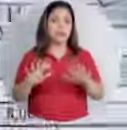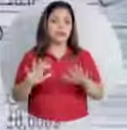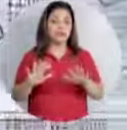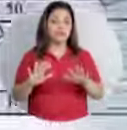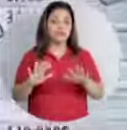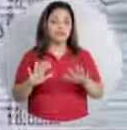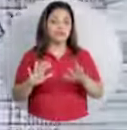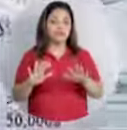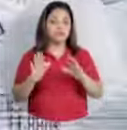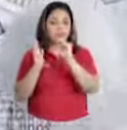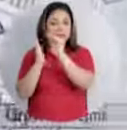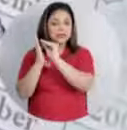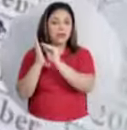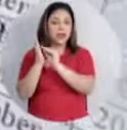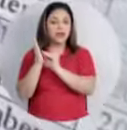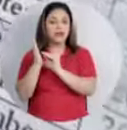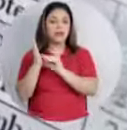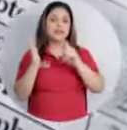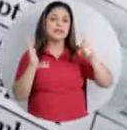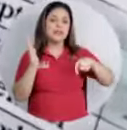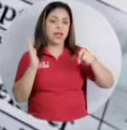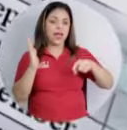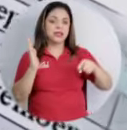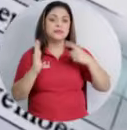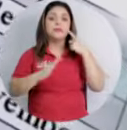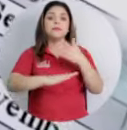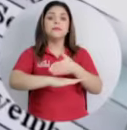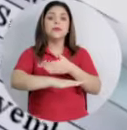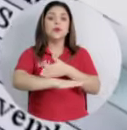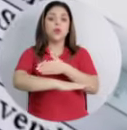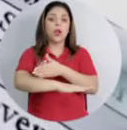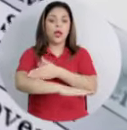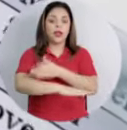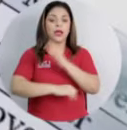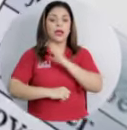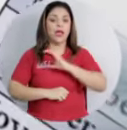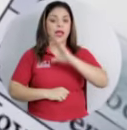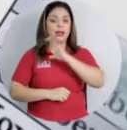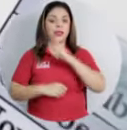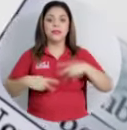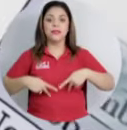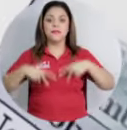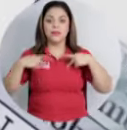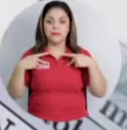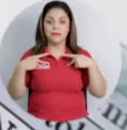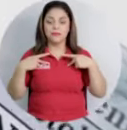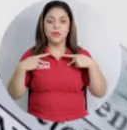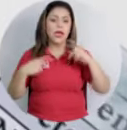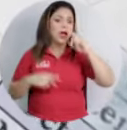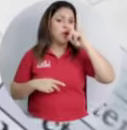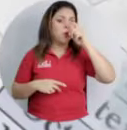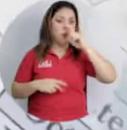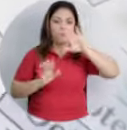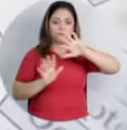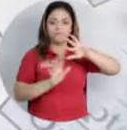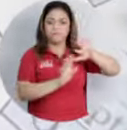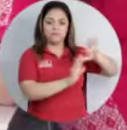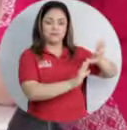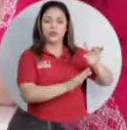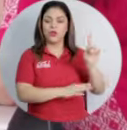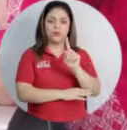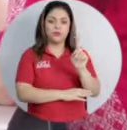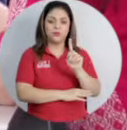otras necesidades para mejorar la calidad de vida. Siempre buscando la calidad de vida. O sea, tenemos que eliminar la calidad lujosa. Ya aquel